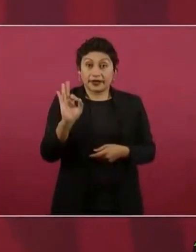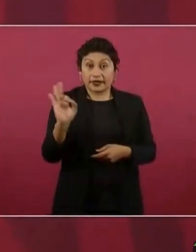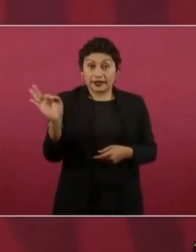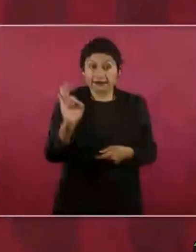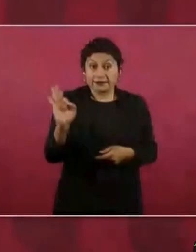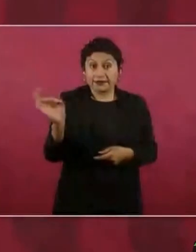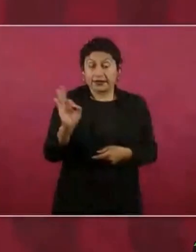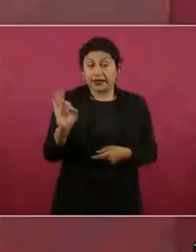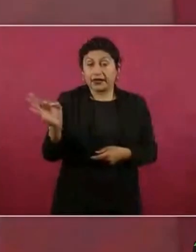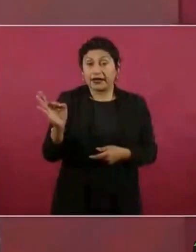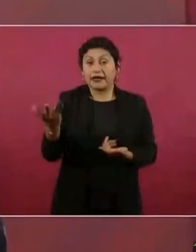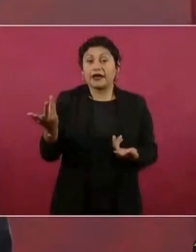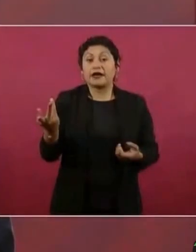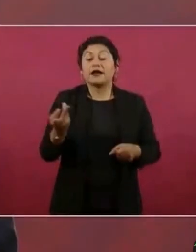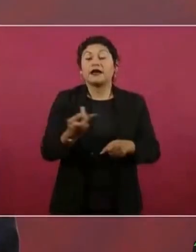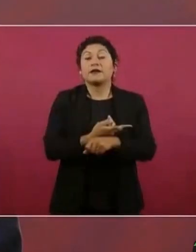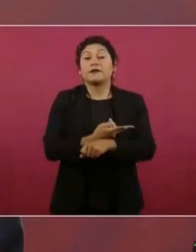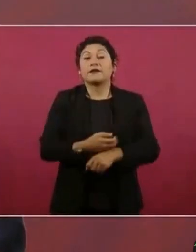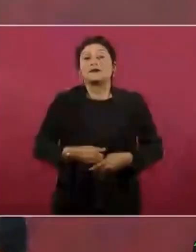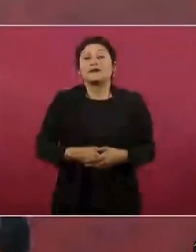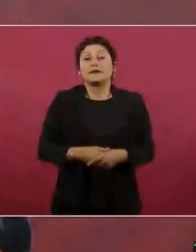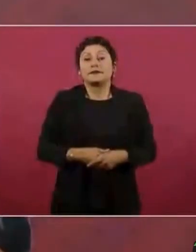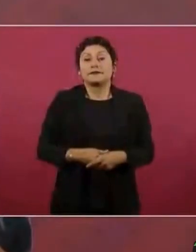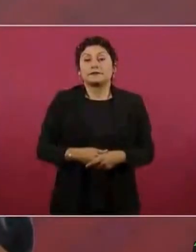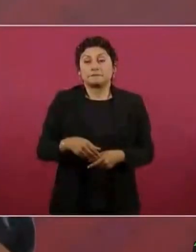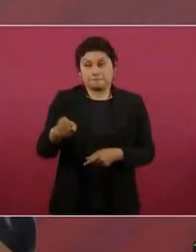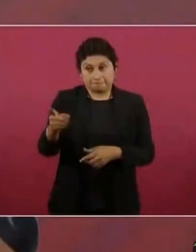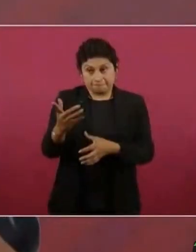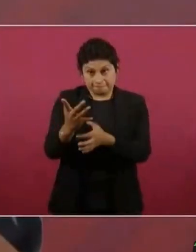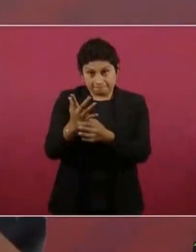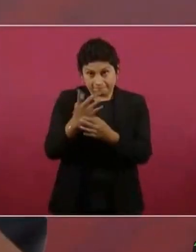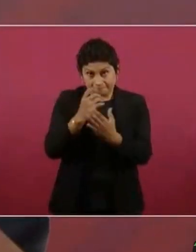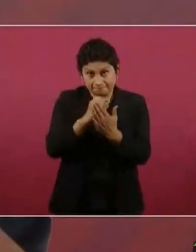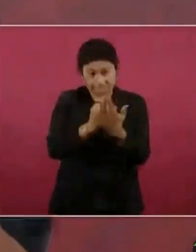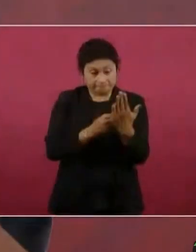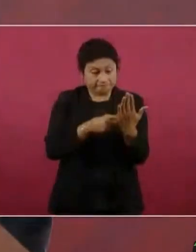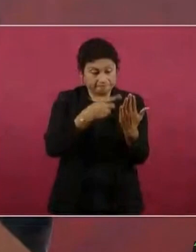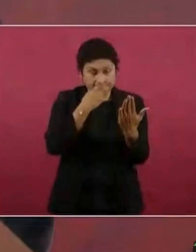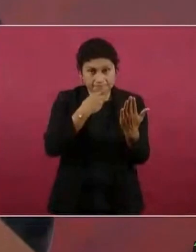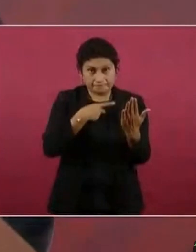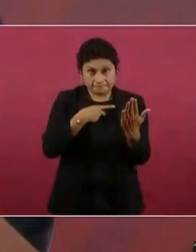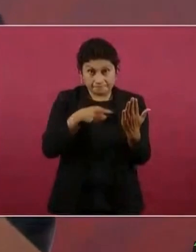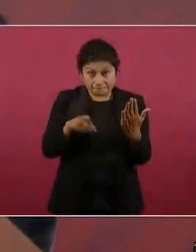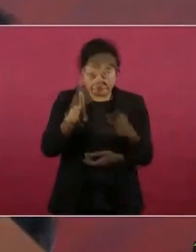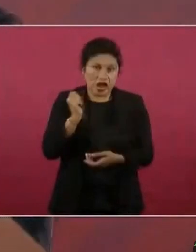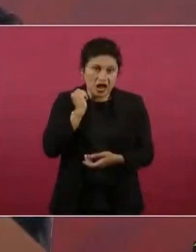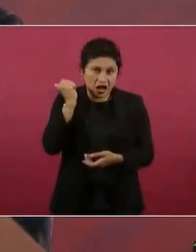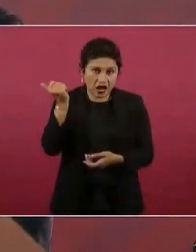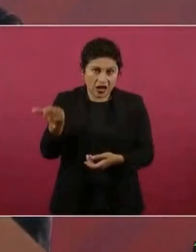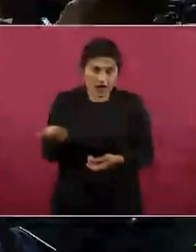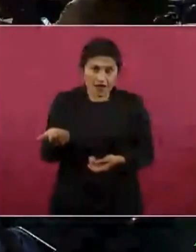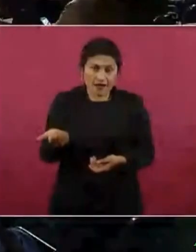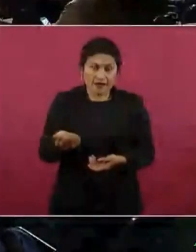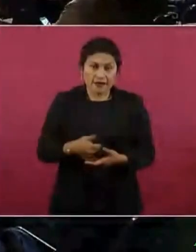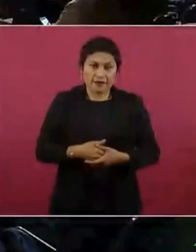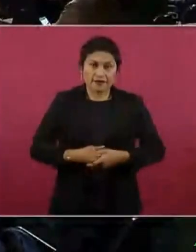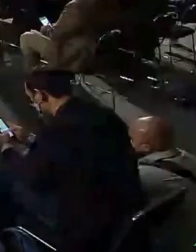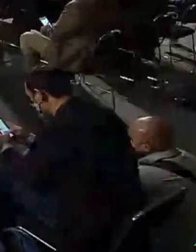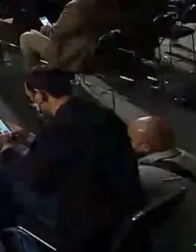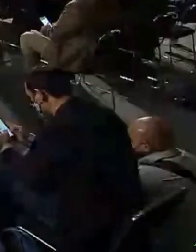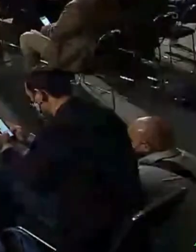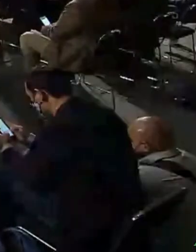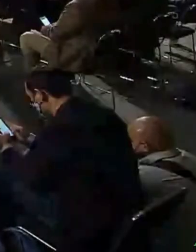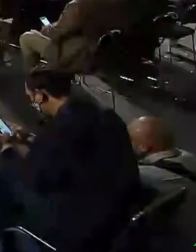pues, si es cierto, pues es un plan con maña para